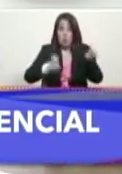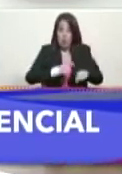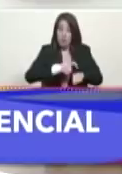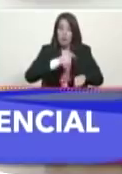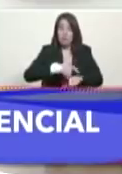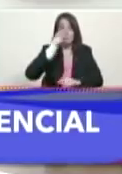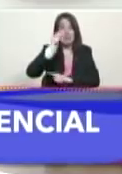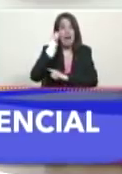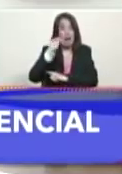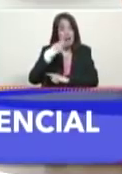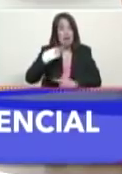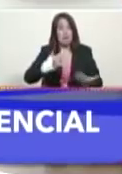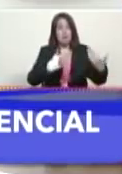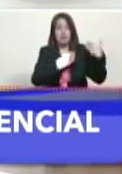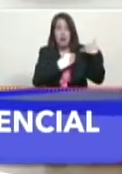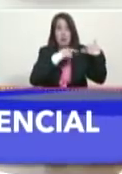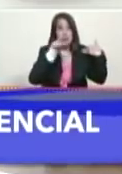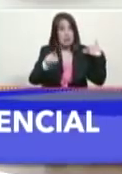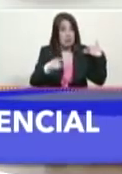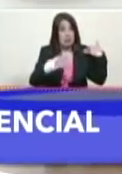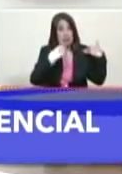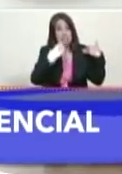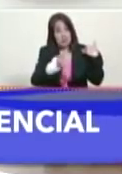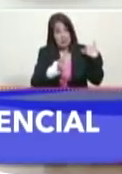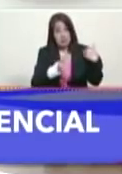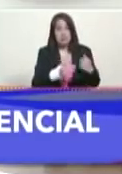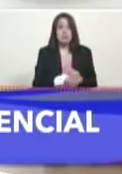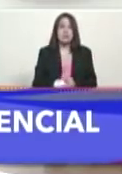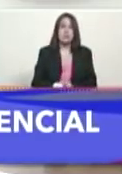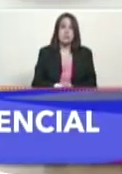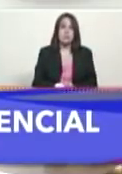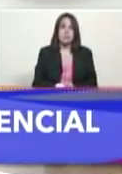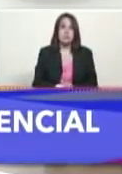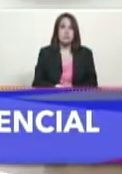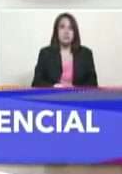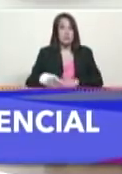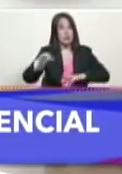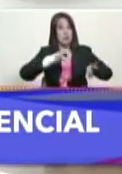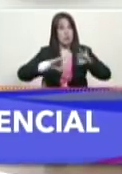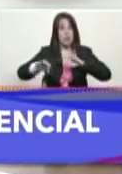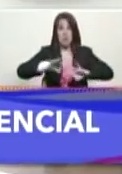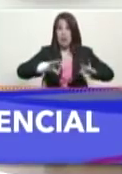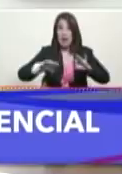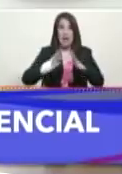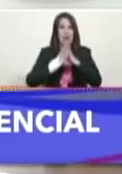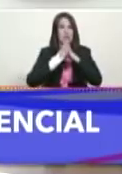que decirle, como le digo una cosa, le digo la otra. Preparados todos.